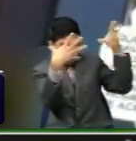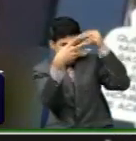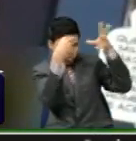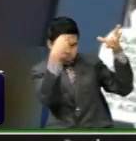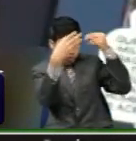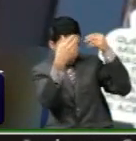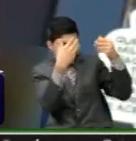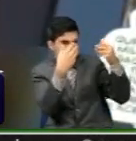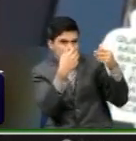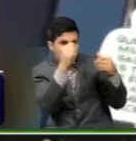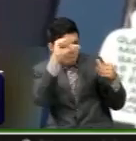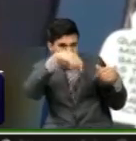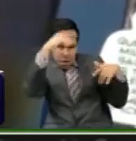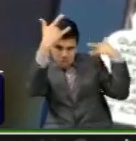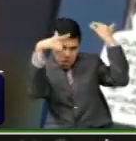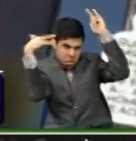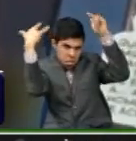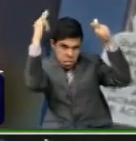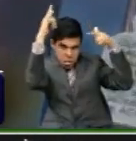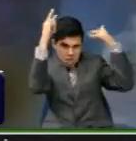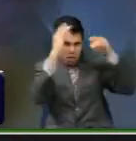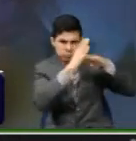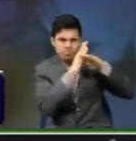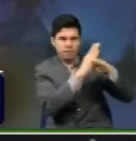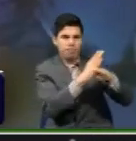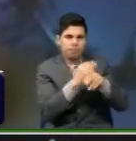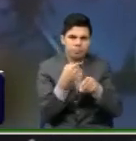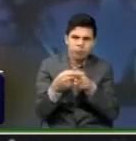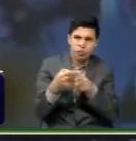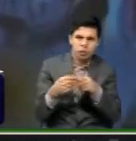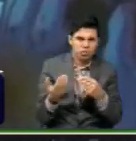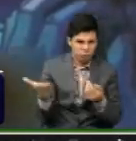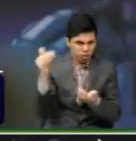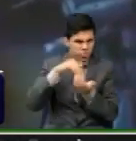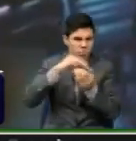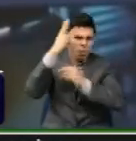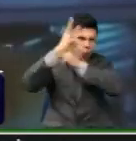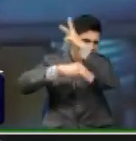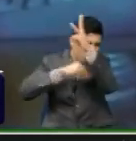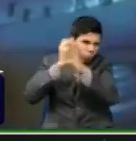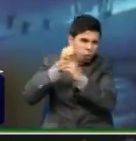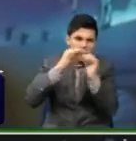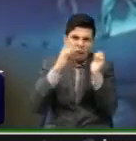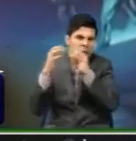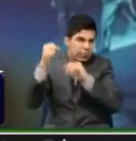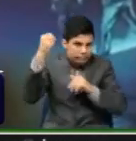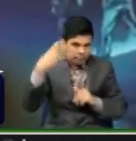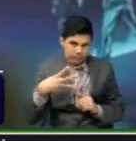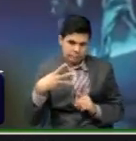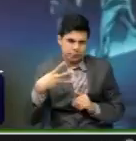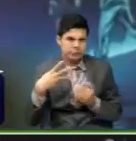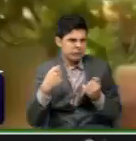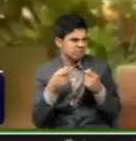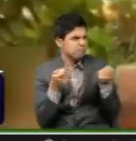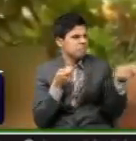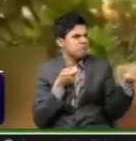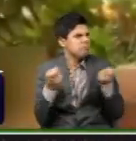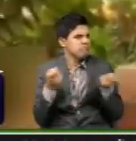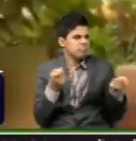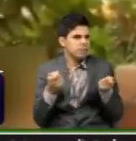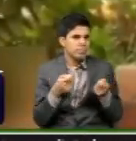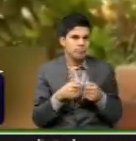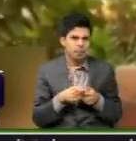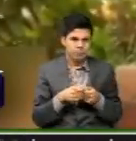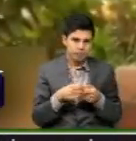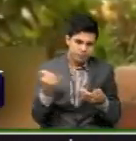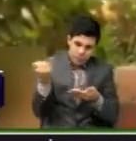manipuló y utilizó a su antojo. Hoy está a punto de desatar la tercera guerra mundial para tomar el control absoluto de la especie humana. El